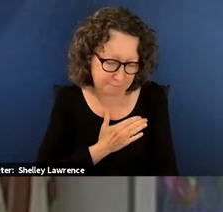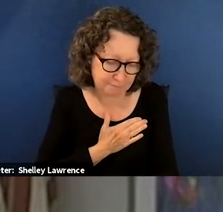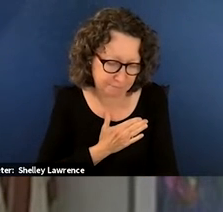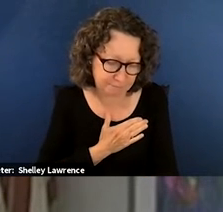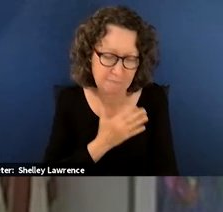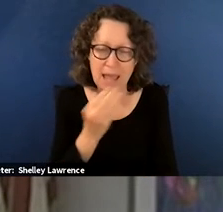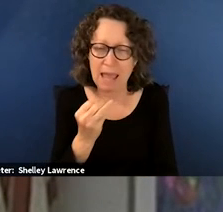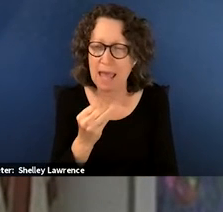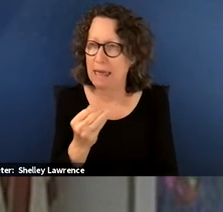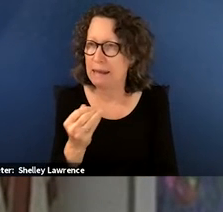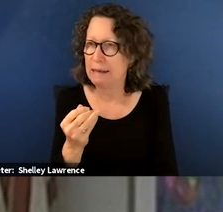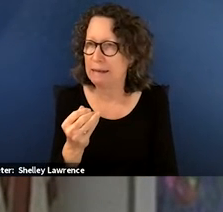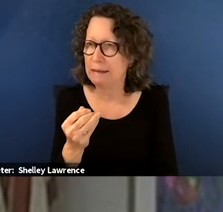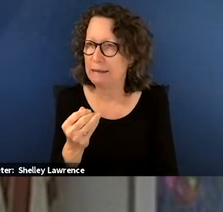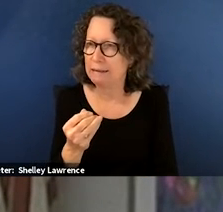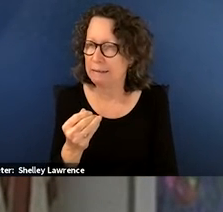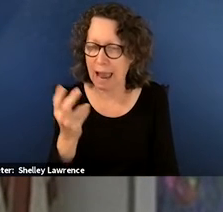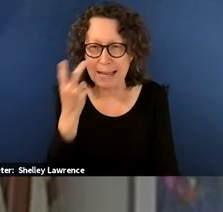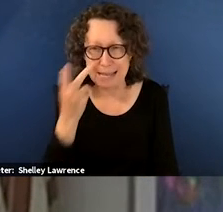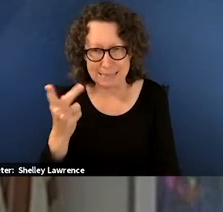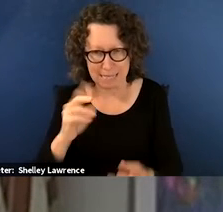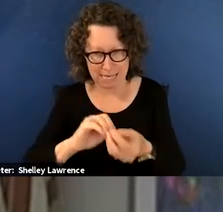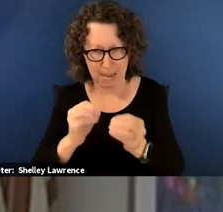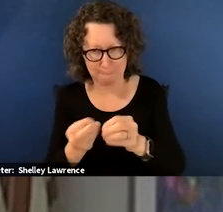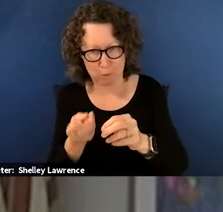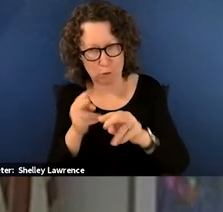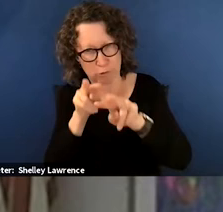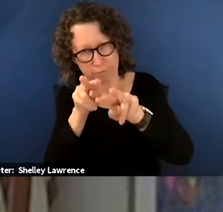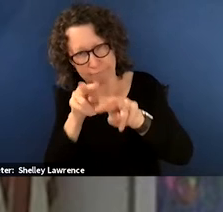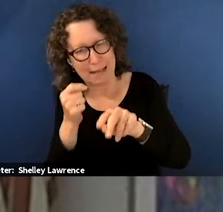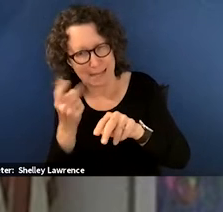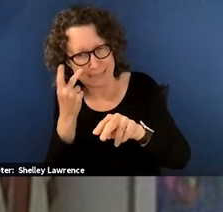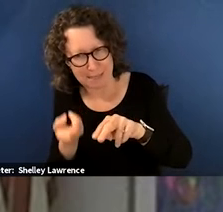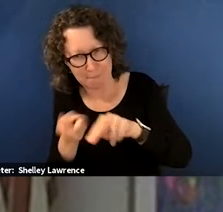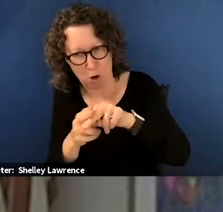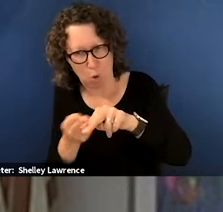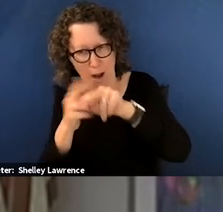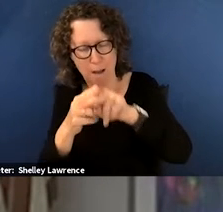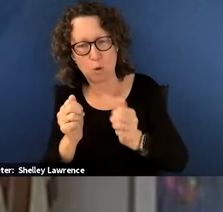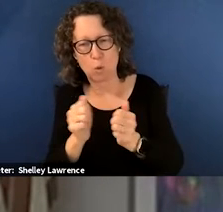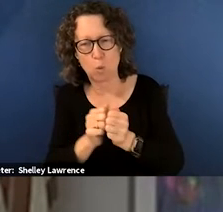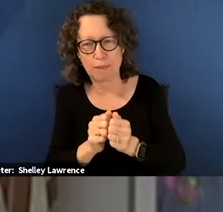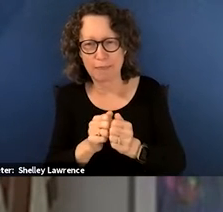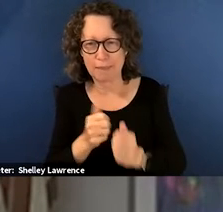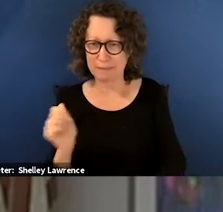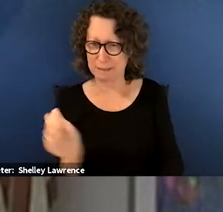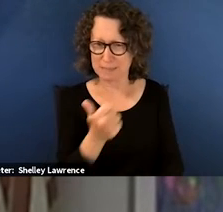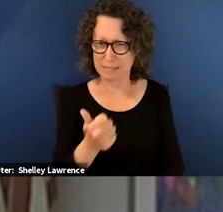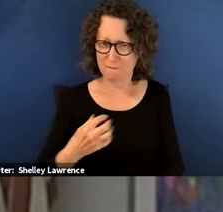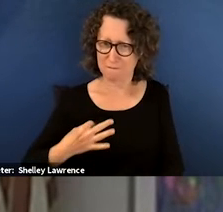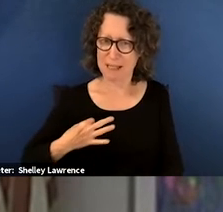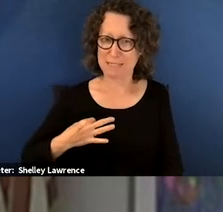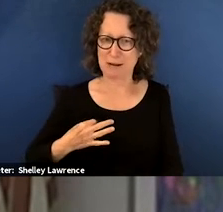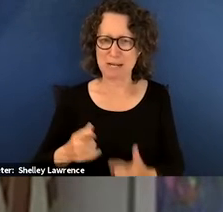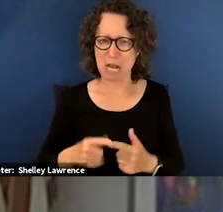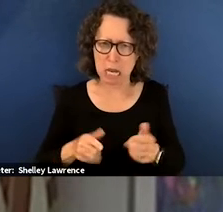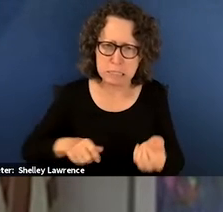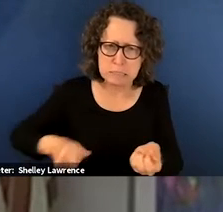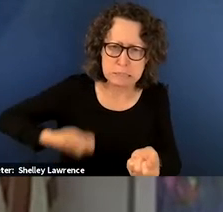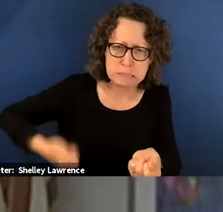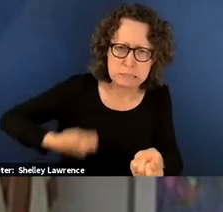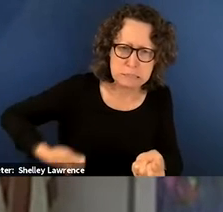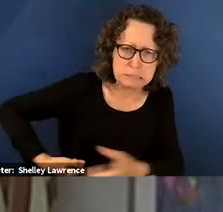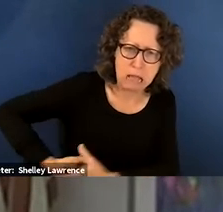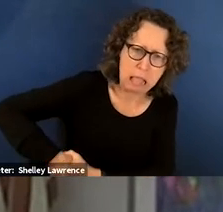que estén haciendo esto. Y solo puedo decir que vamos a estar incrementando estos números en forma voluntaria. Gracias.